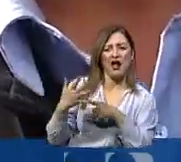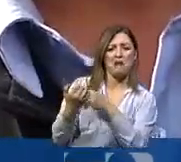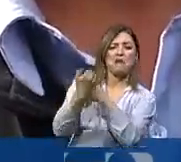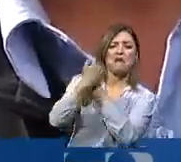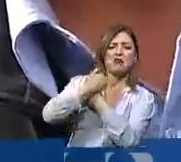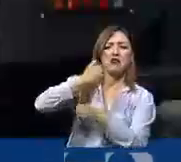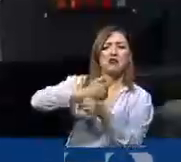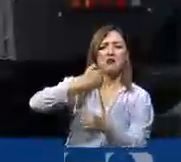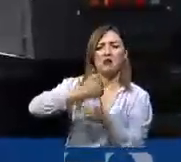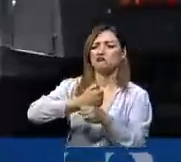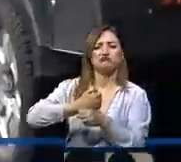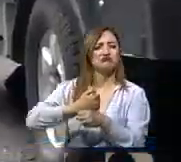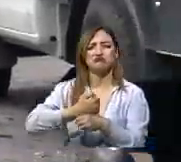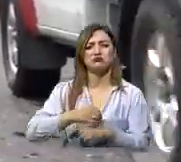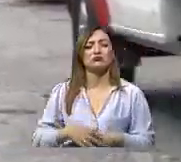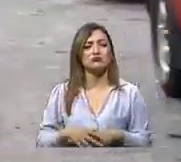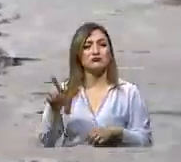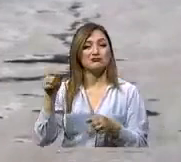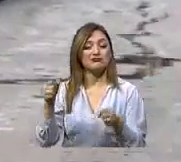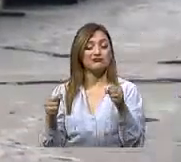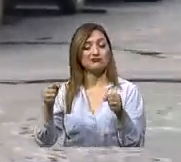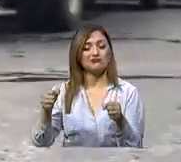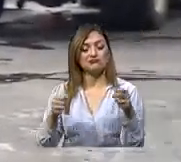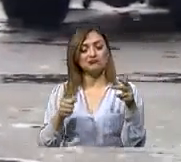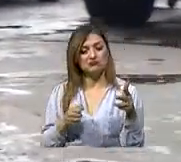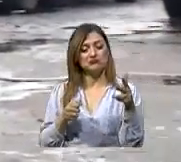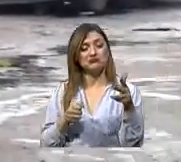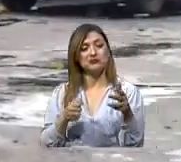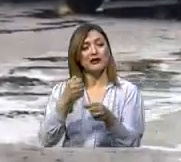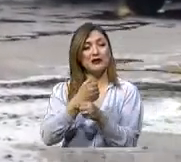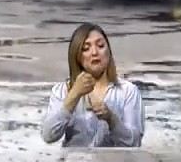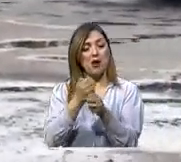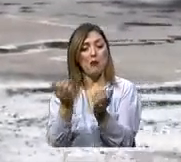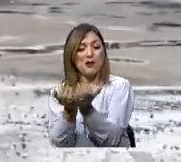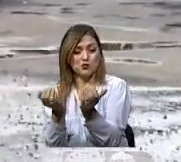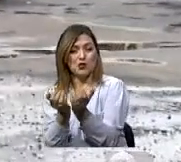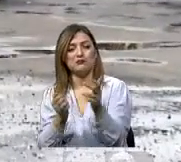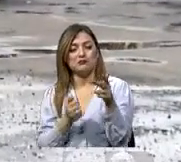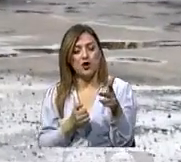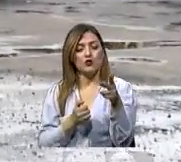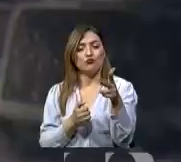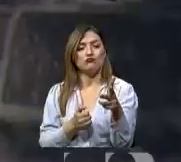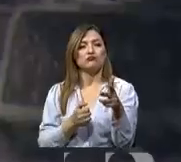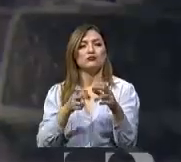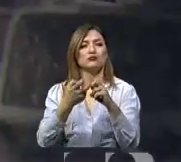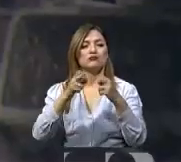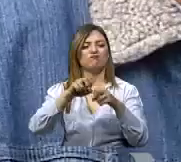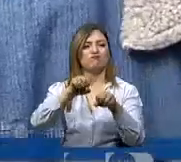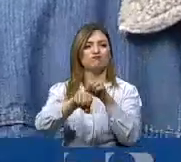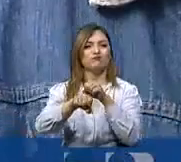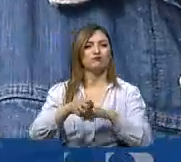a los trabajadores! En torno a los vehículos que sirven para realizar el trabajo de recolección de basura, también presentan